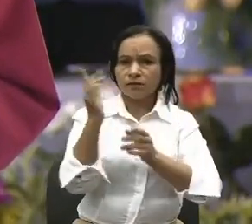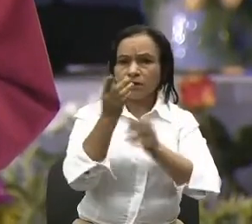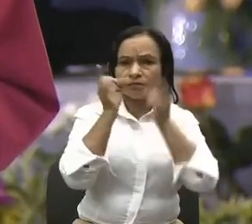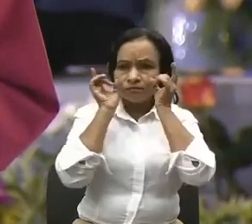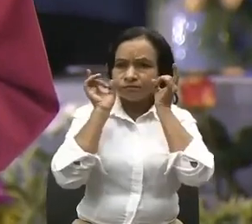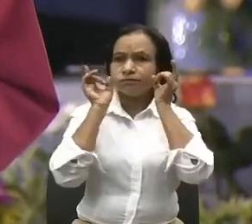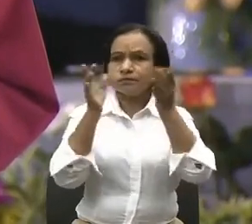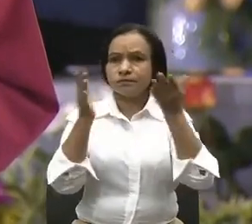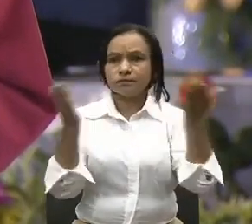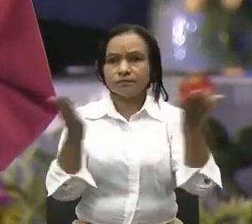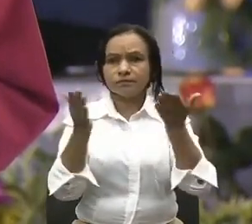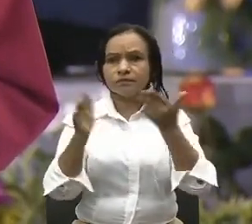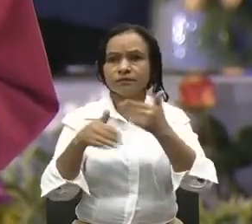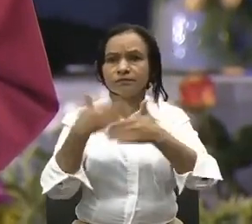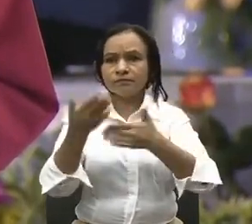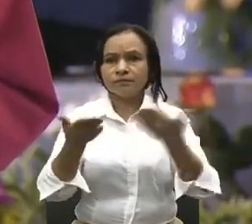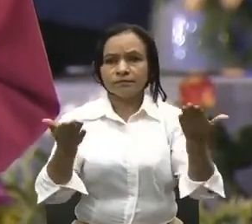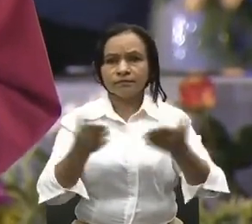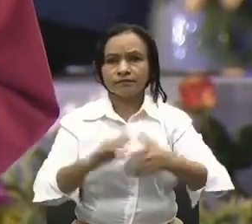luego aquello fue